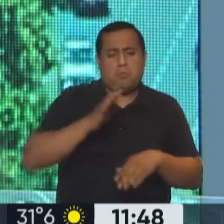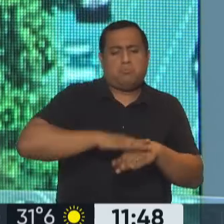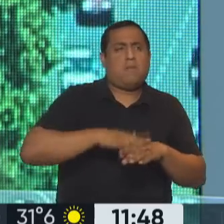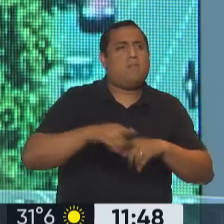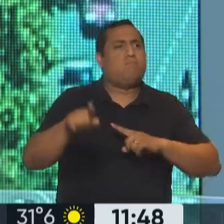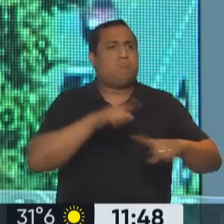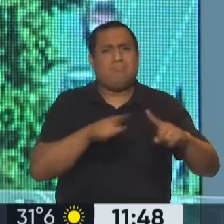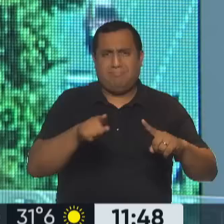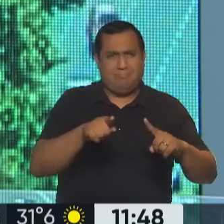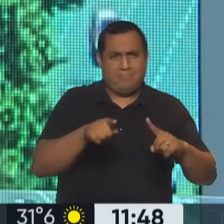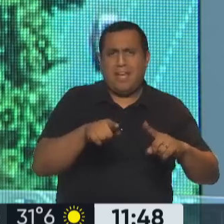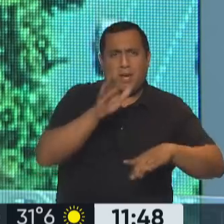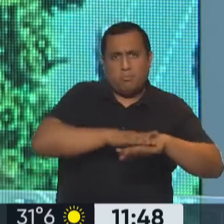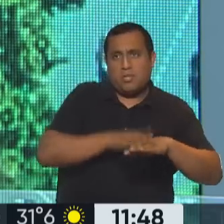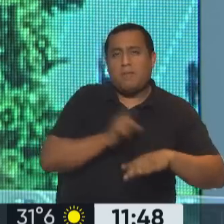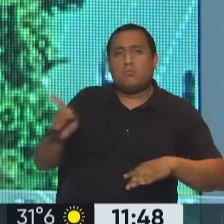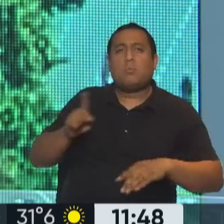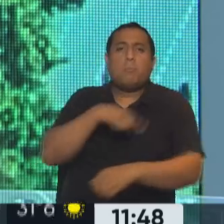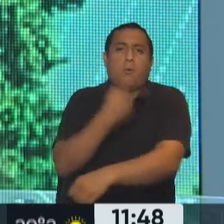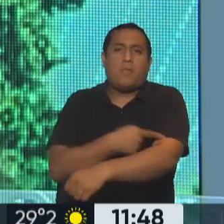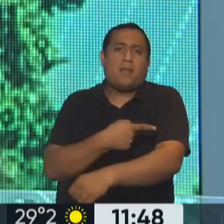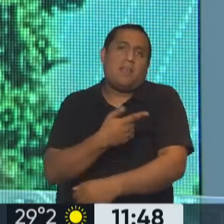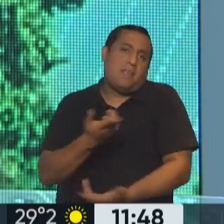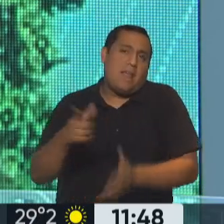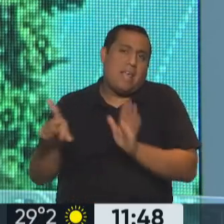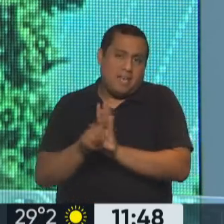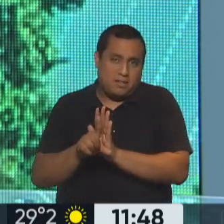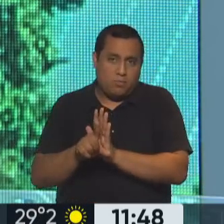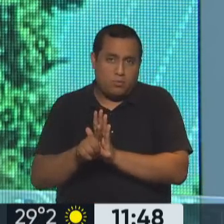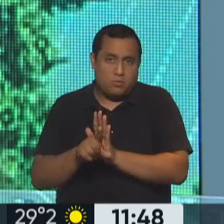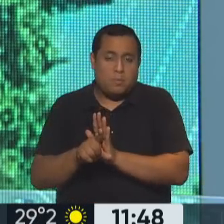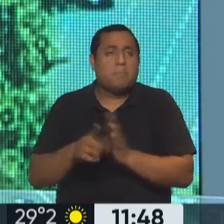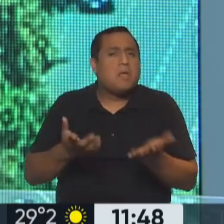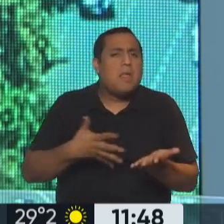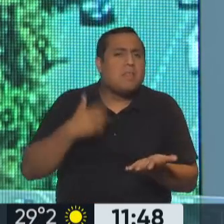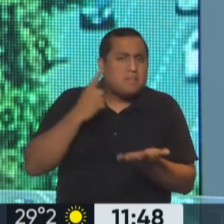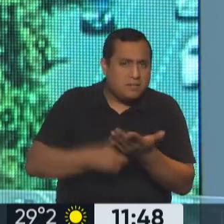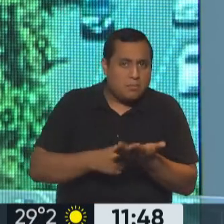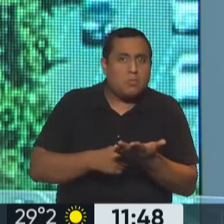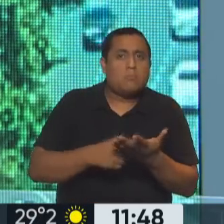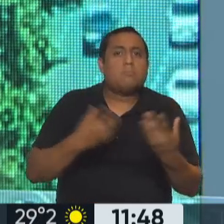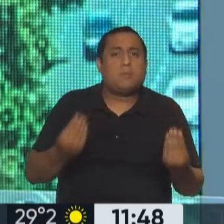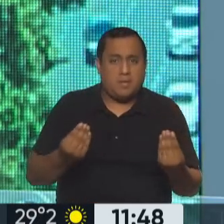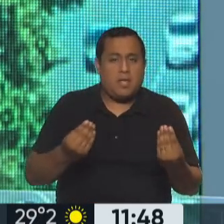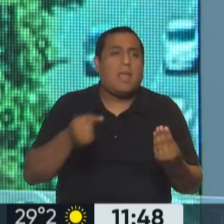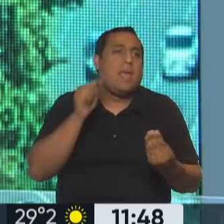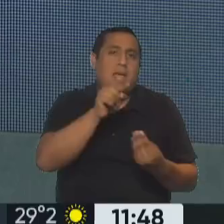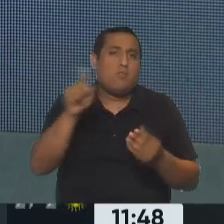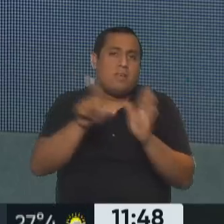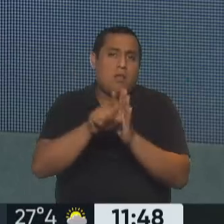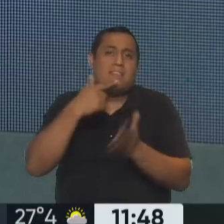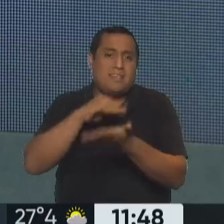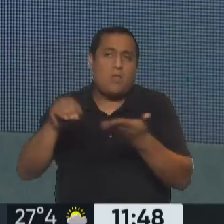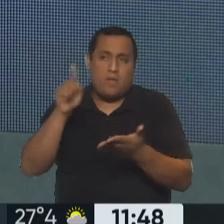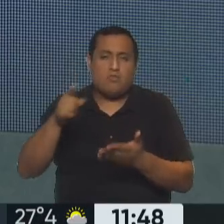Poder Legislativo y por ese motivo este trámite, que no es el habitual, el de que las designaciones sean refrendadas por los legisladores del Senado.